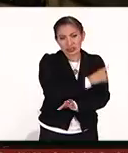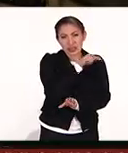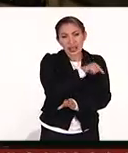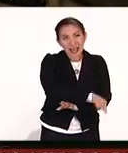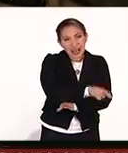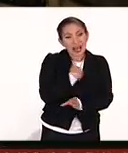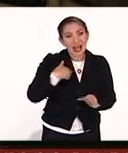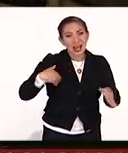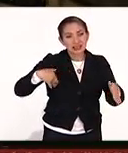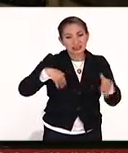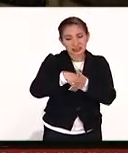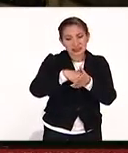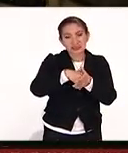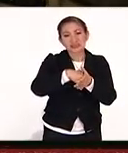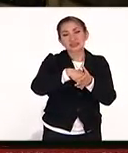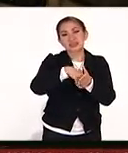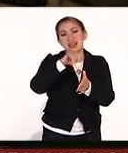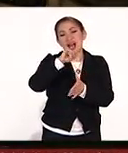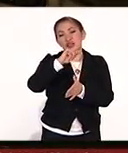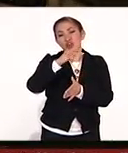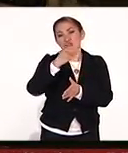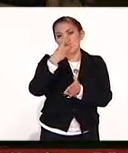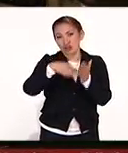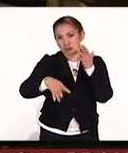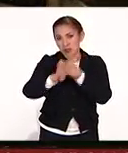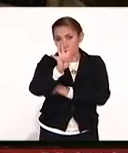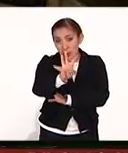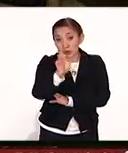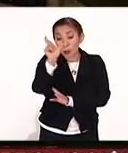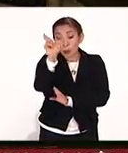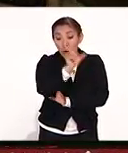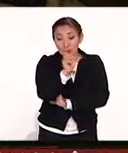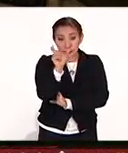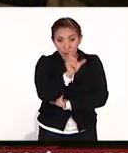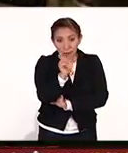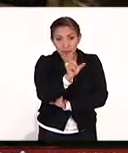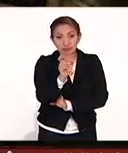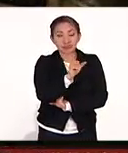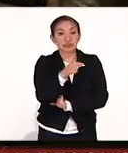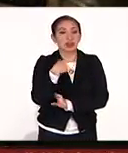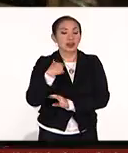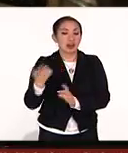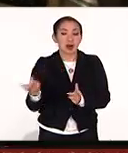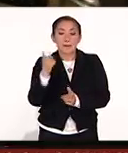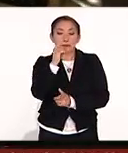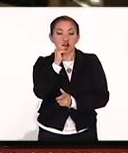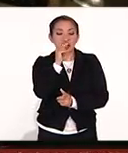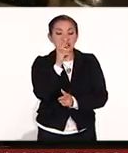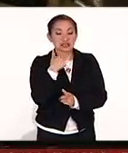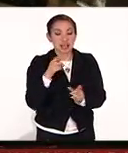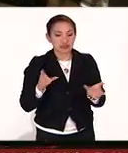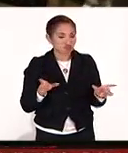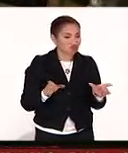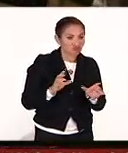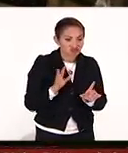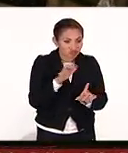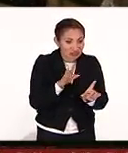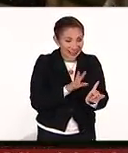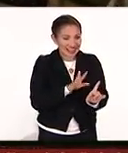en la estación de Atocha en 2004, cuando las fuerzas del orden, las policías, habían acorralado